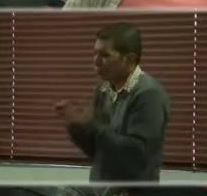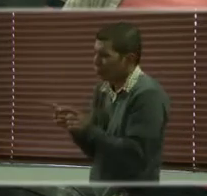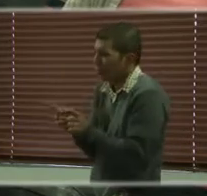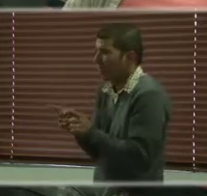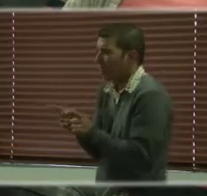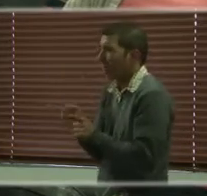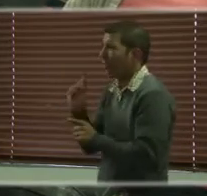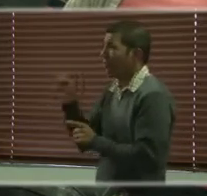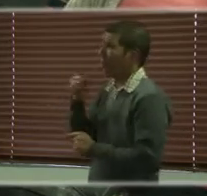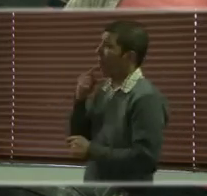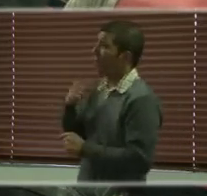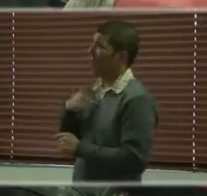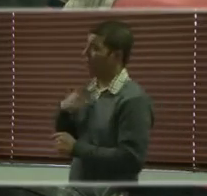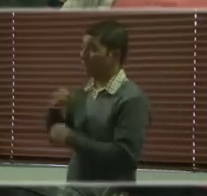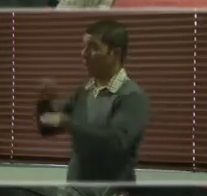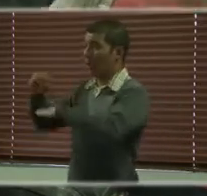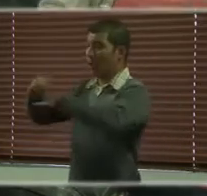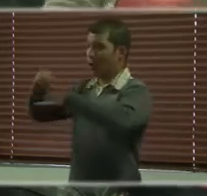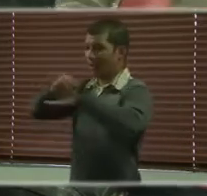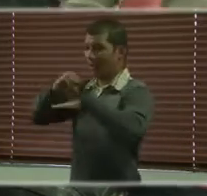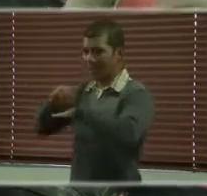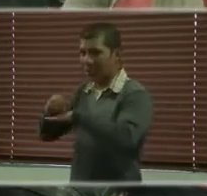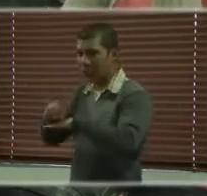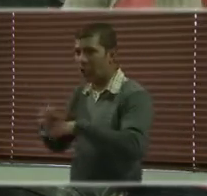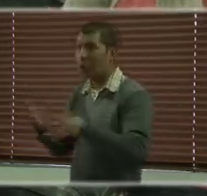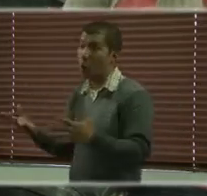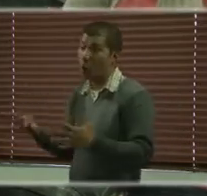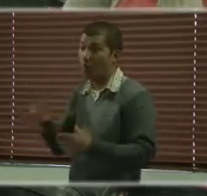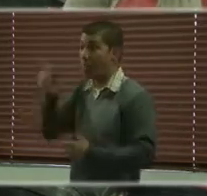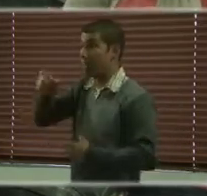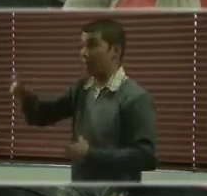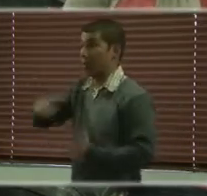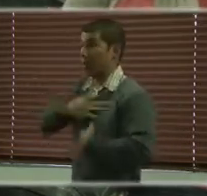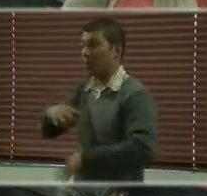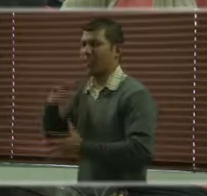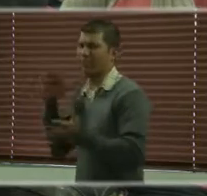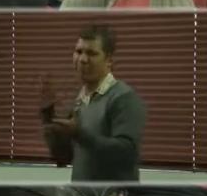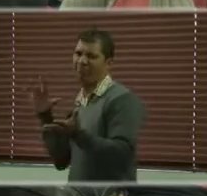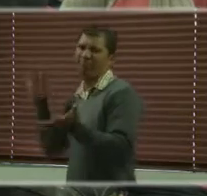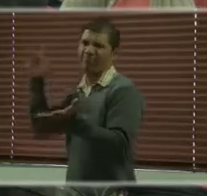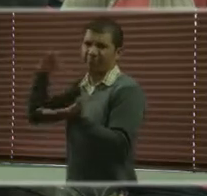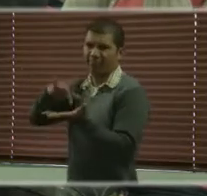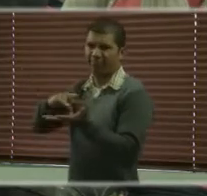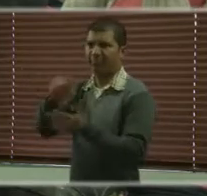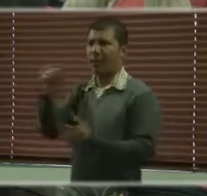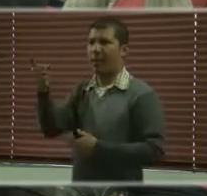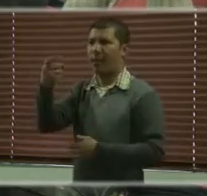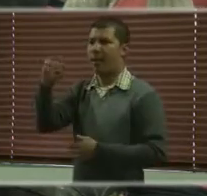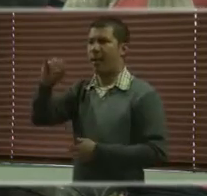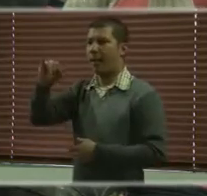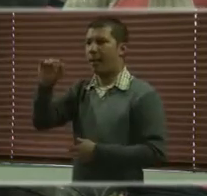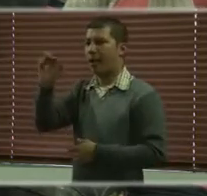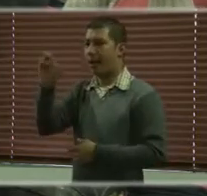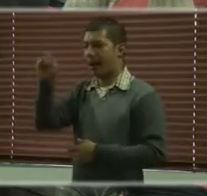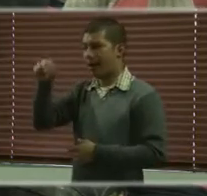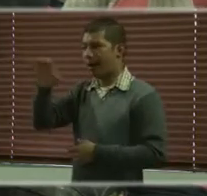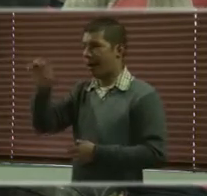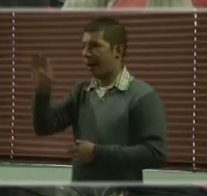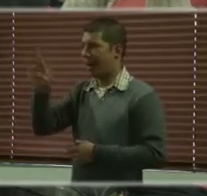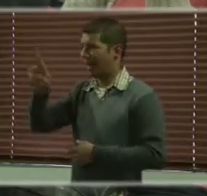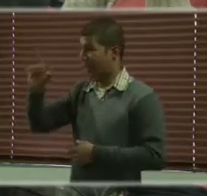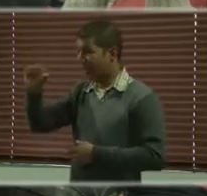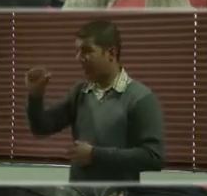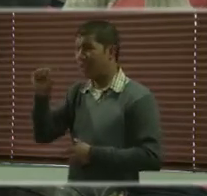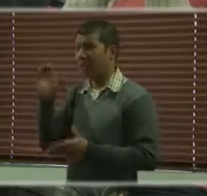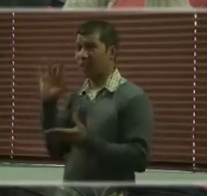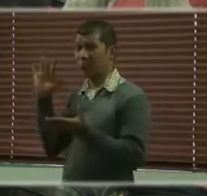organizaciones o las personas vayan a Ginebra participen de la sesión se reúnan con los expertos o con el comité Quisiera